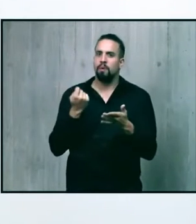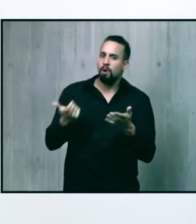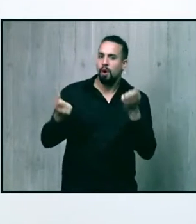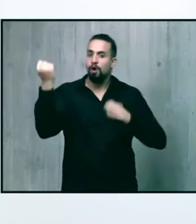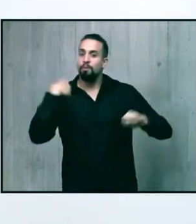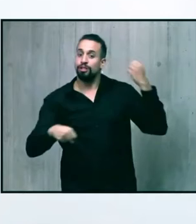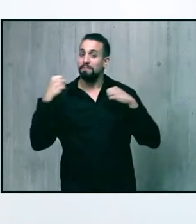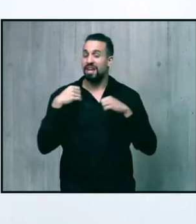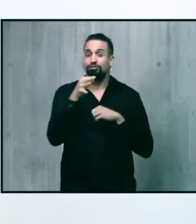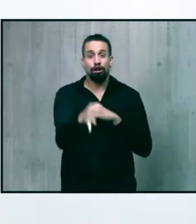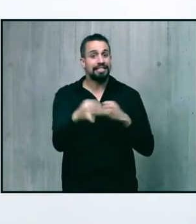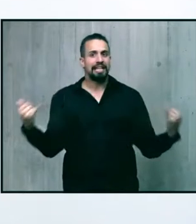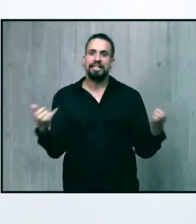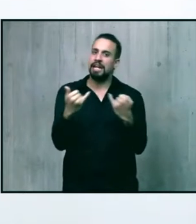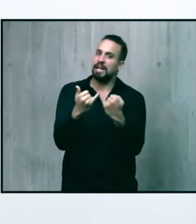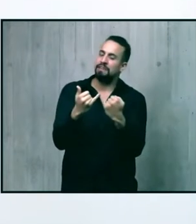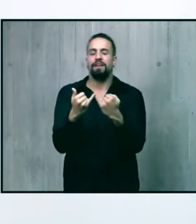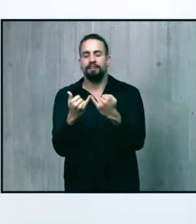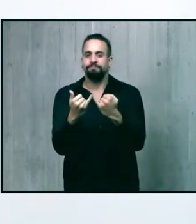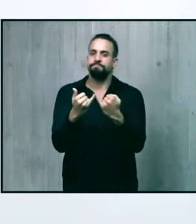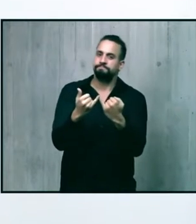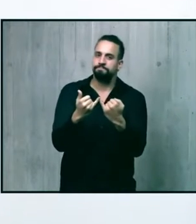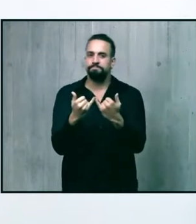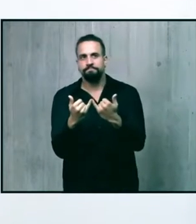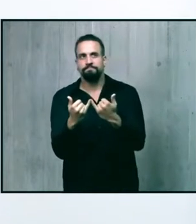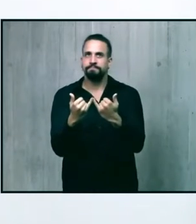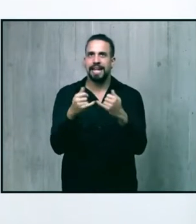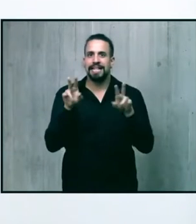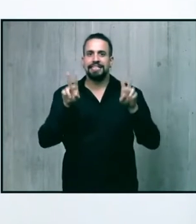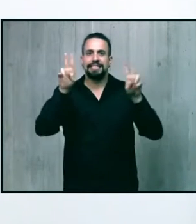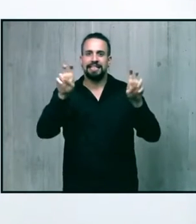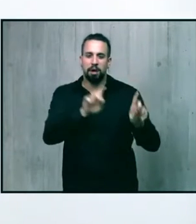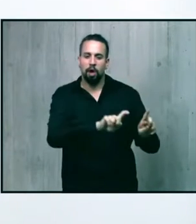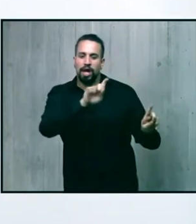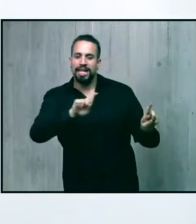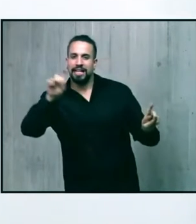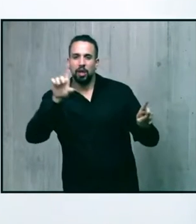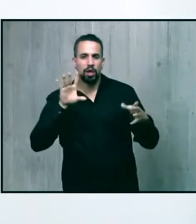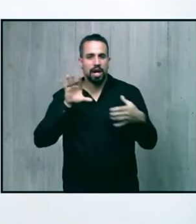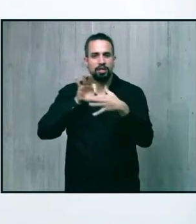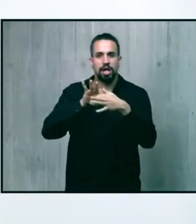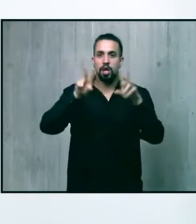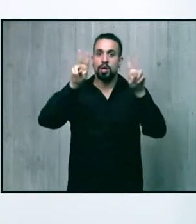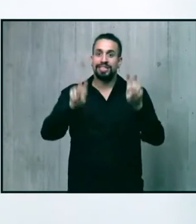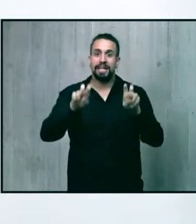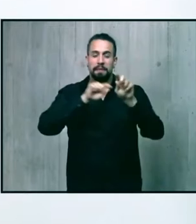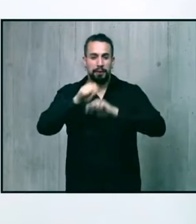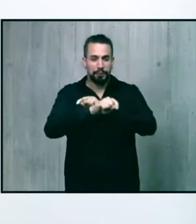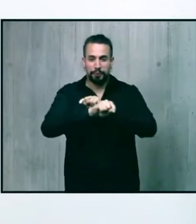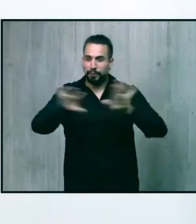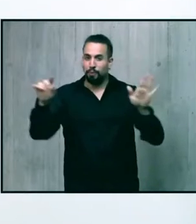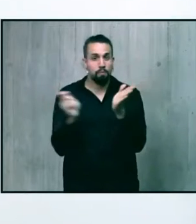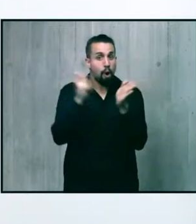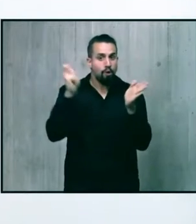la isla de Tenerife que, sobre todo lo que es el indicador que tiene que ver con lo que es la transmisión más